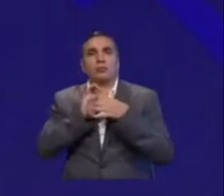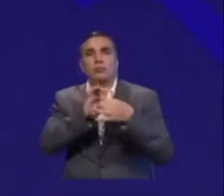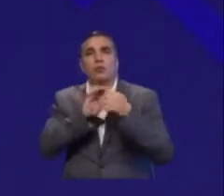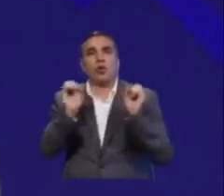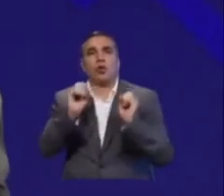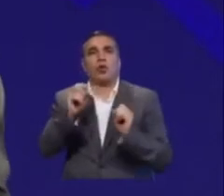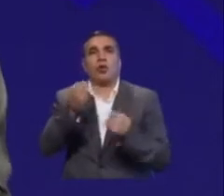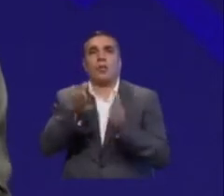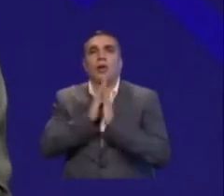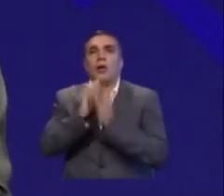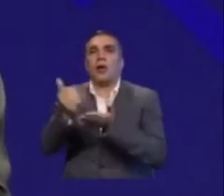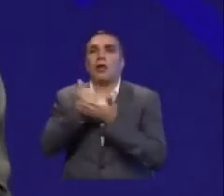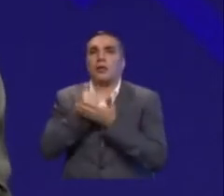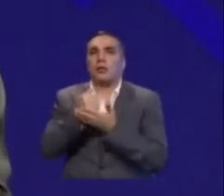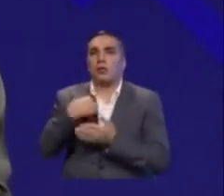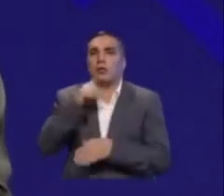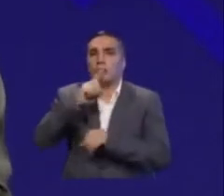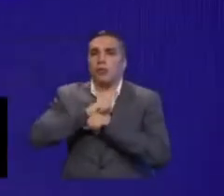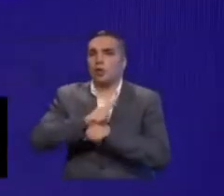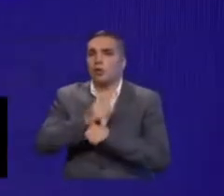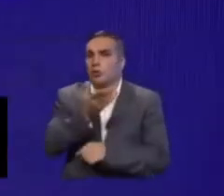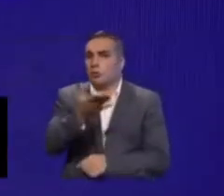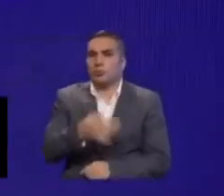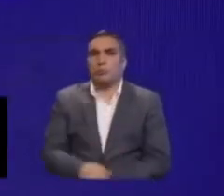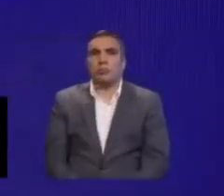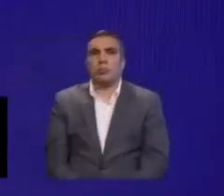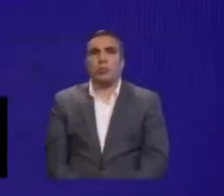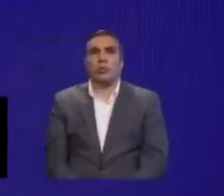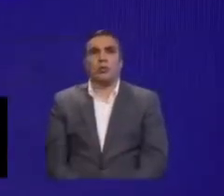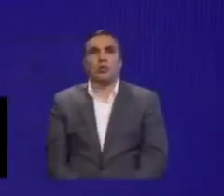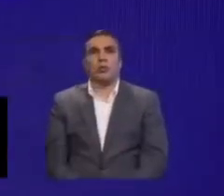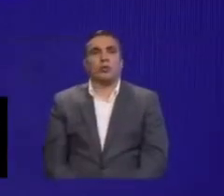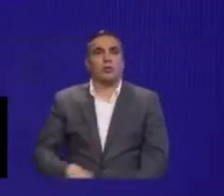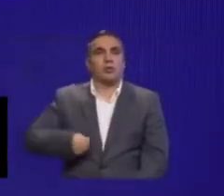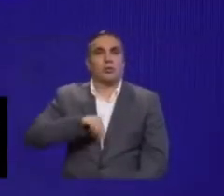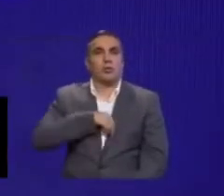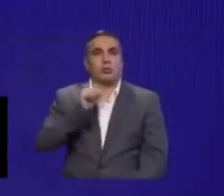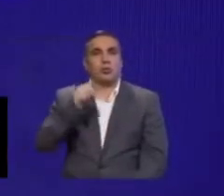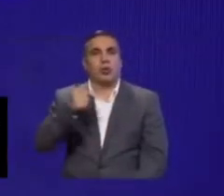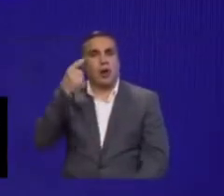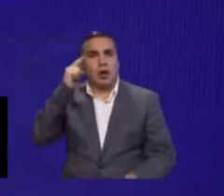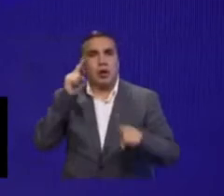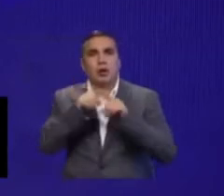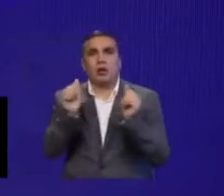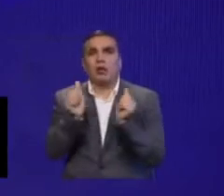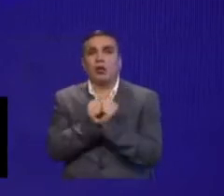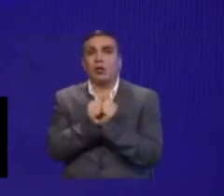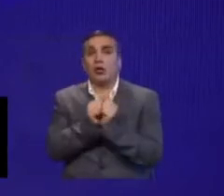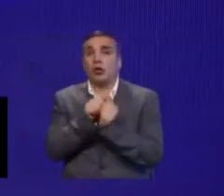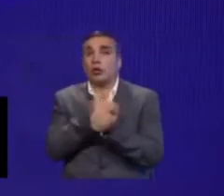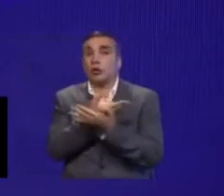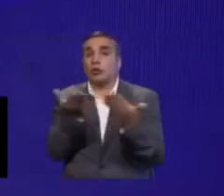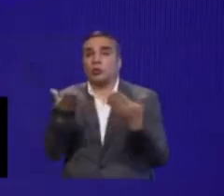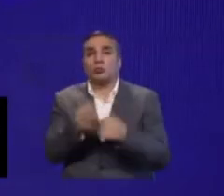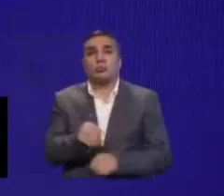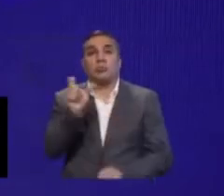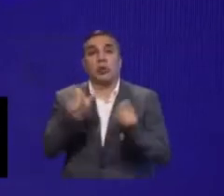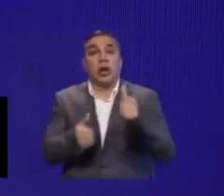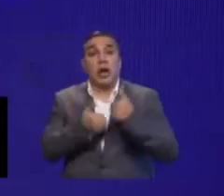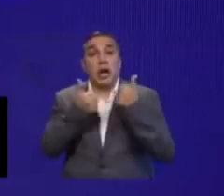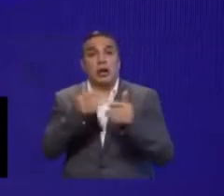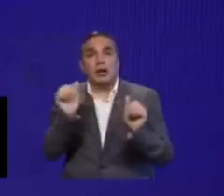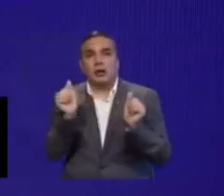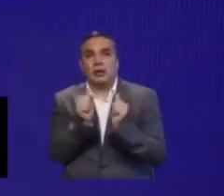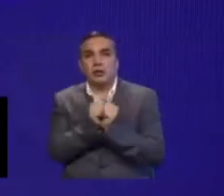pedir colaboración? Tiene un minuto. Nos pondríamos de acuerdo con aquellos postulados que tienen que ver